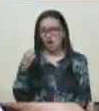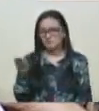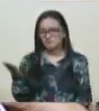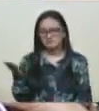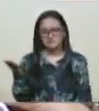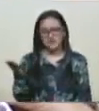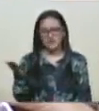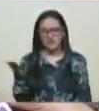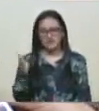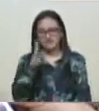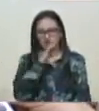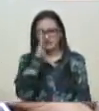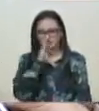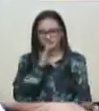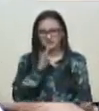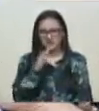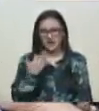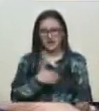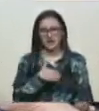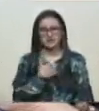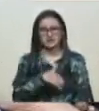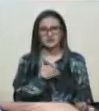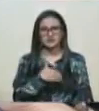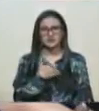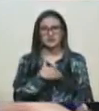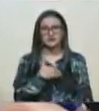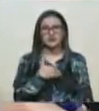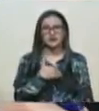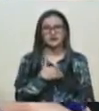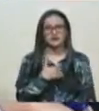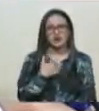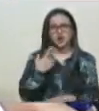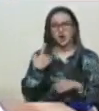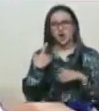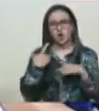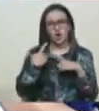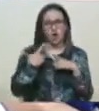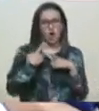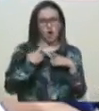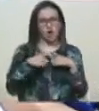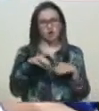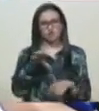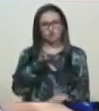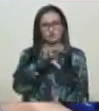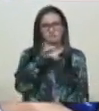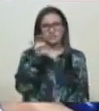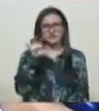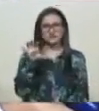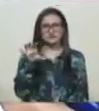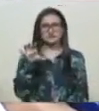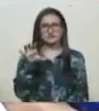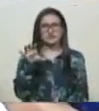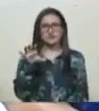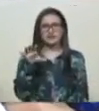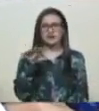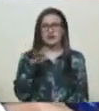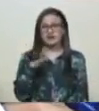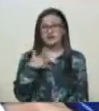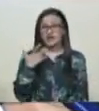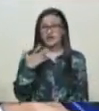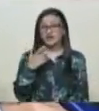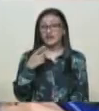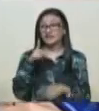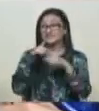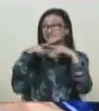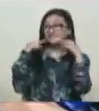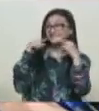llámese Brasil, llámese Argentina, llámese Paraguay, llámese Panamá, todos ellos que lo único que quisieran es estar sonriéndole todos los días